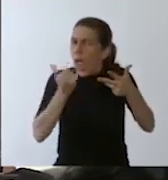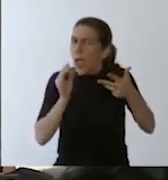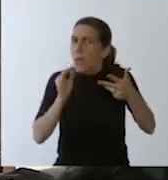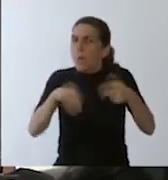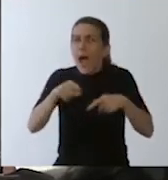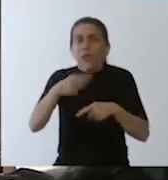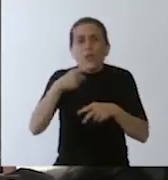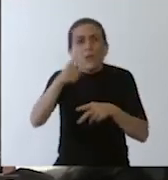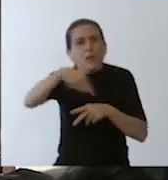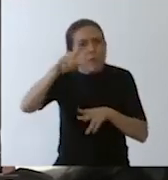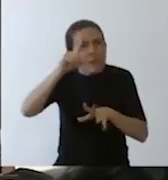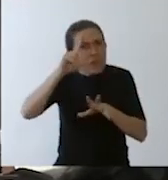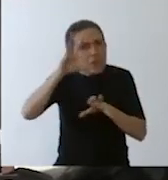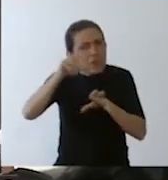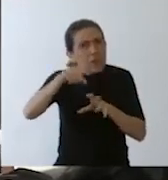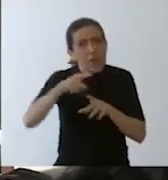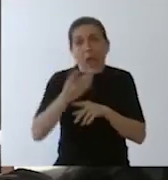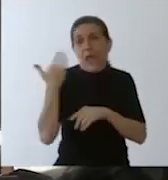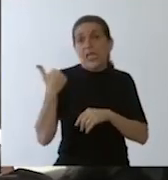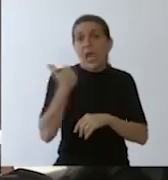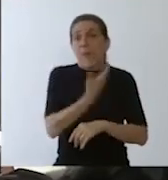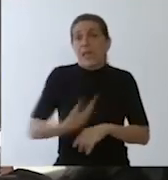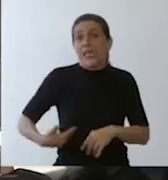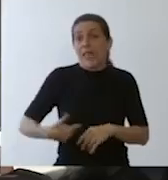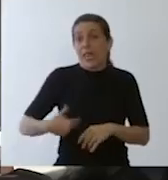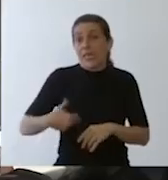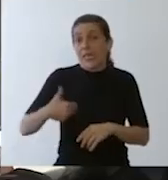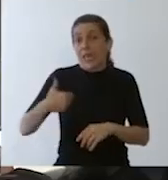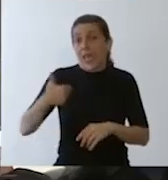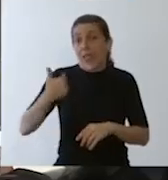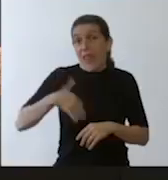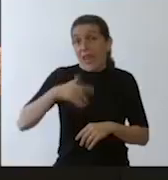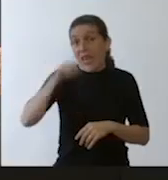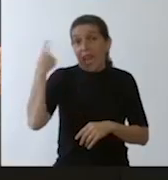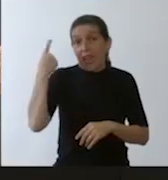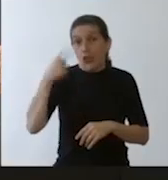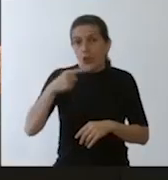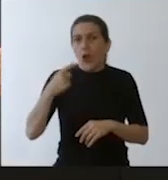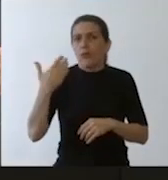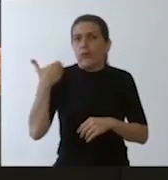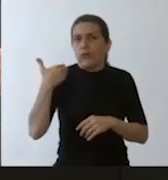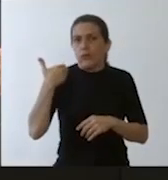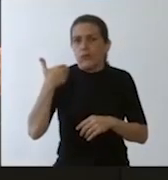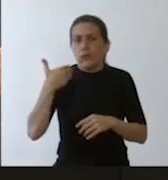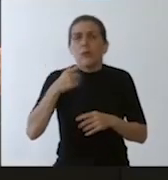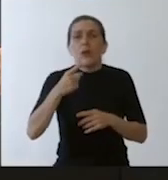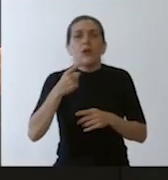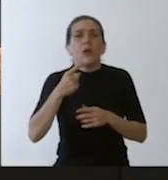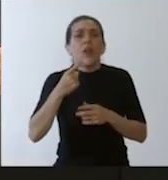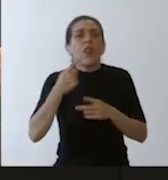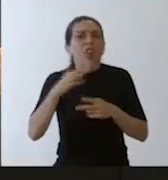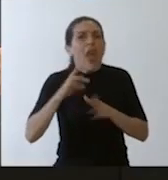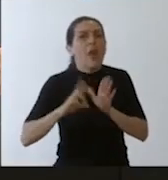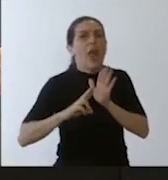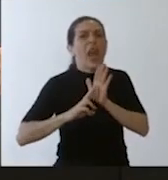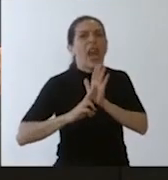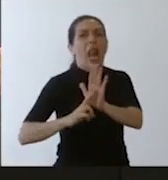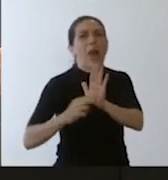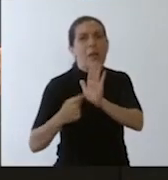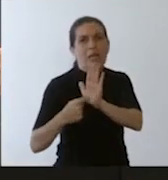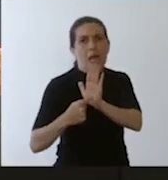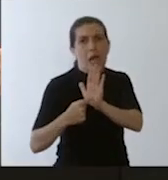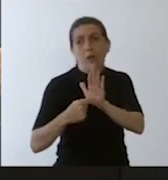que hizo ayer el presidente de la Nación y la cadena nacional y su discurso necesita ahora la reglamentación. O sea,